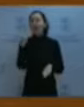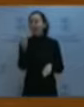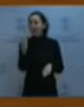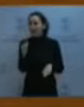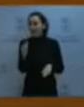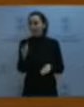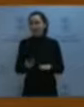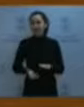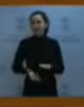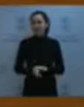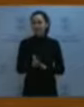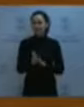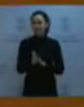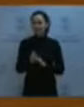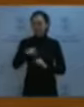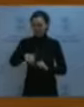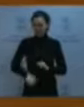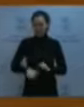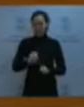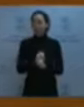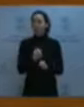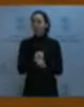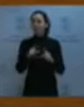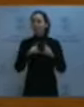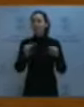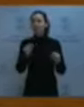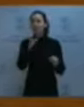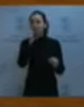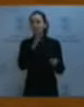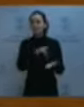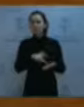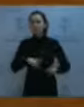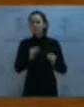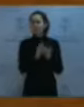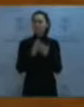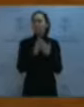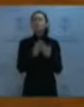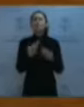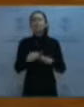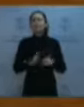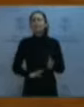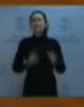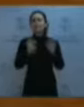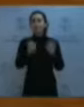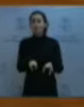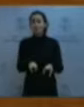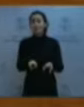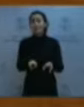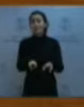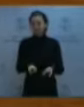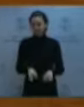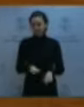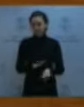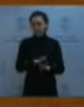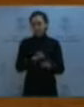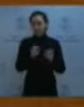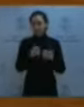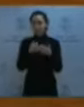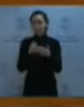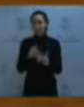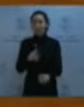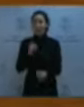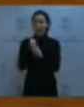puedan seguir trabajando en Asturias después de acabados sus estudios? ¿Qué políticas específicas nuevas hay para combatir la